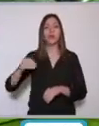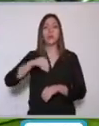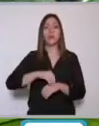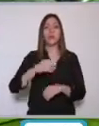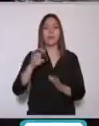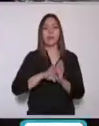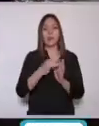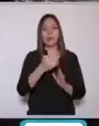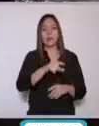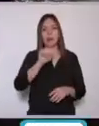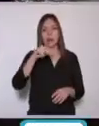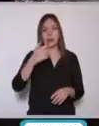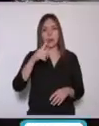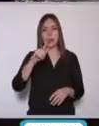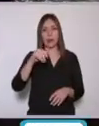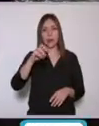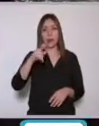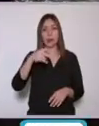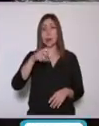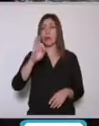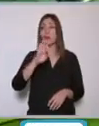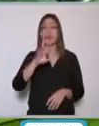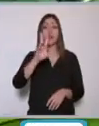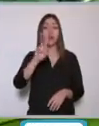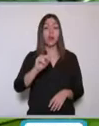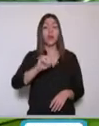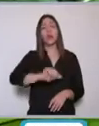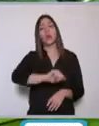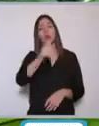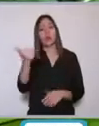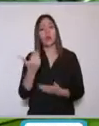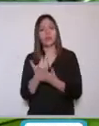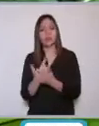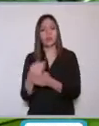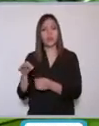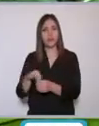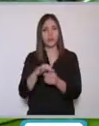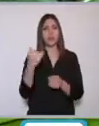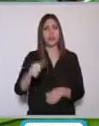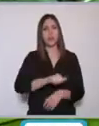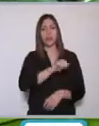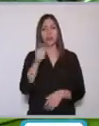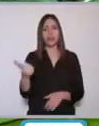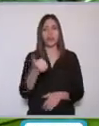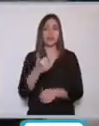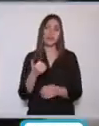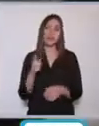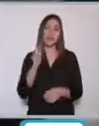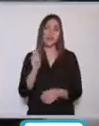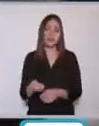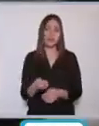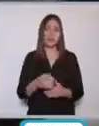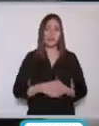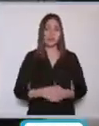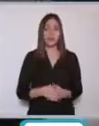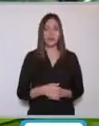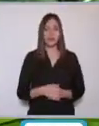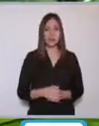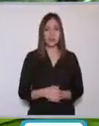por 3 ocasiones, ya se va a las elecciones. Y la otra, que es también que resulta algo improbable, es llamar